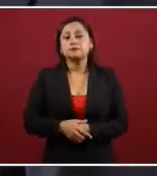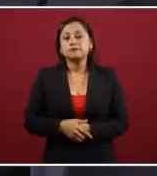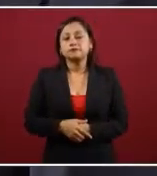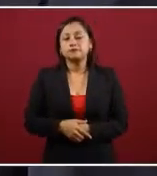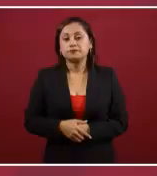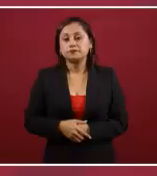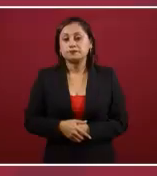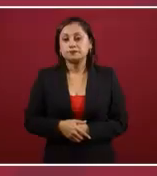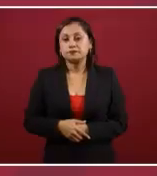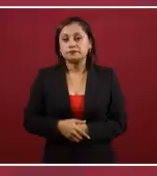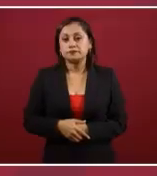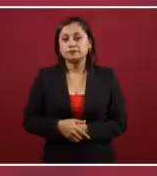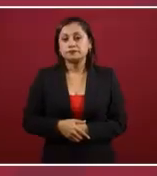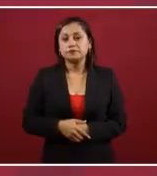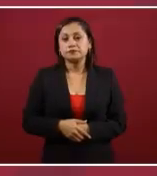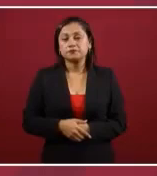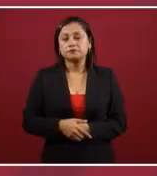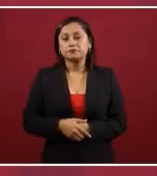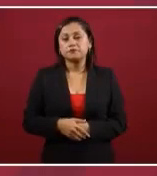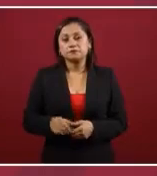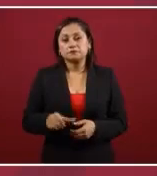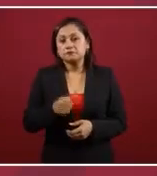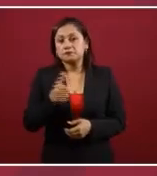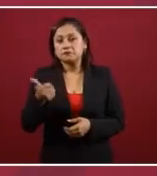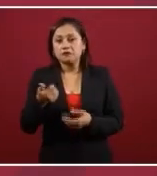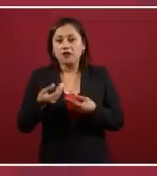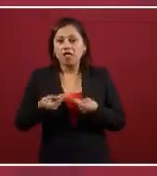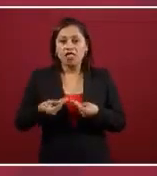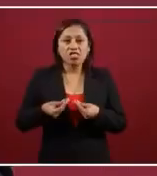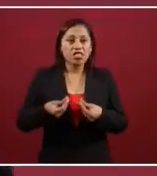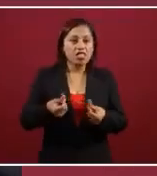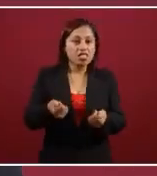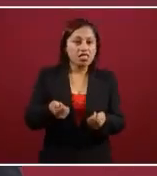no gastos superfluos.